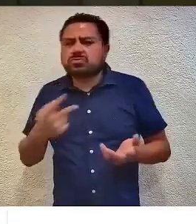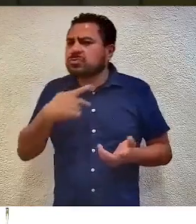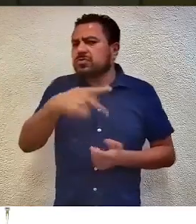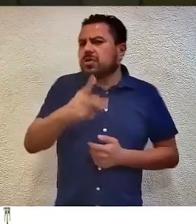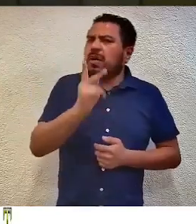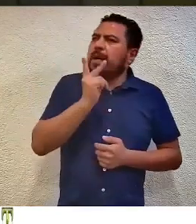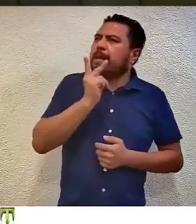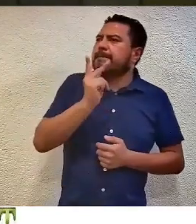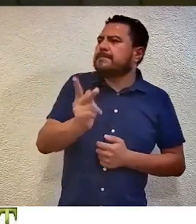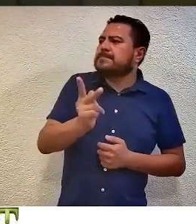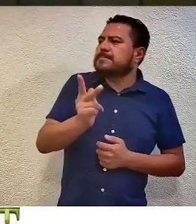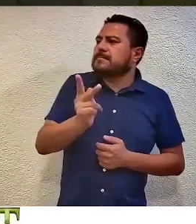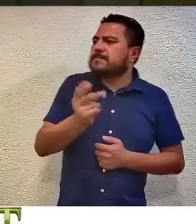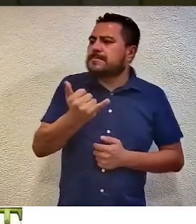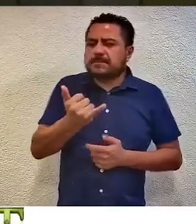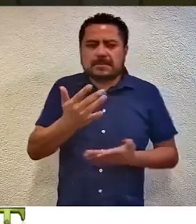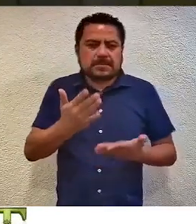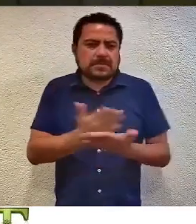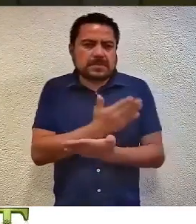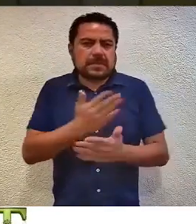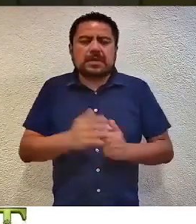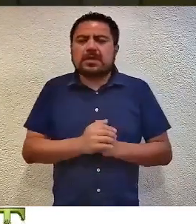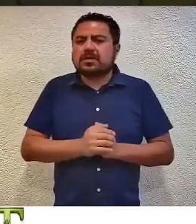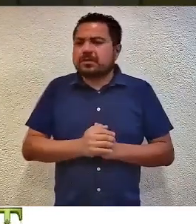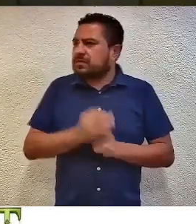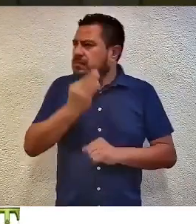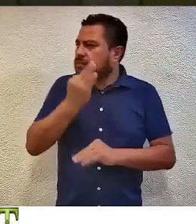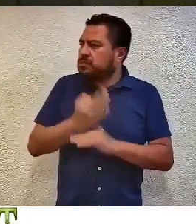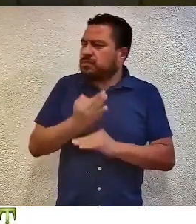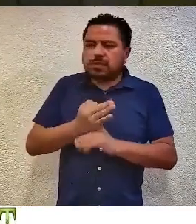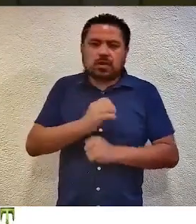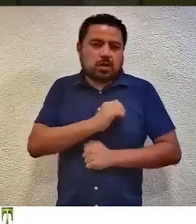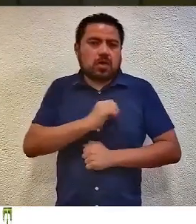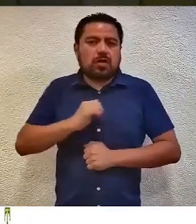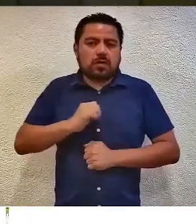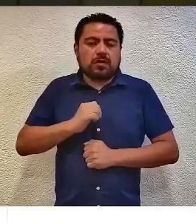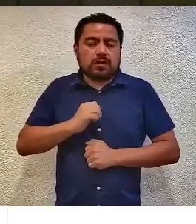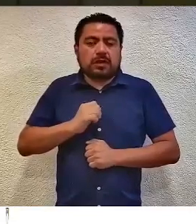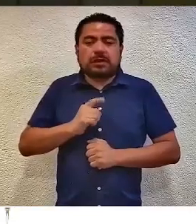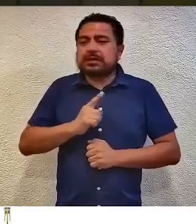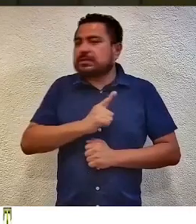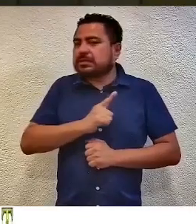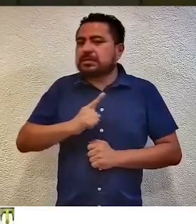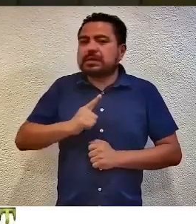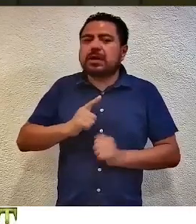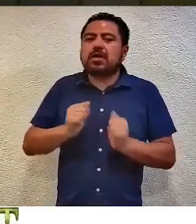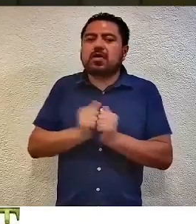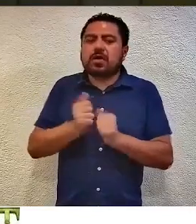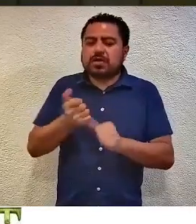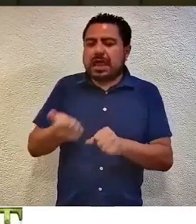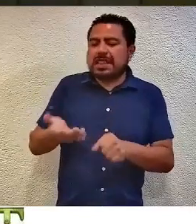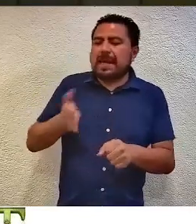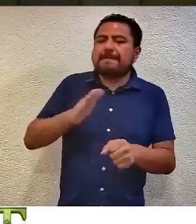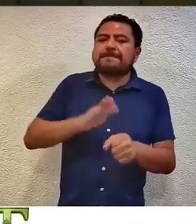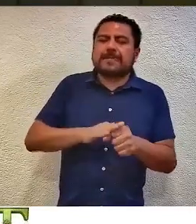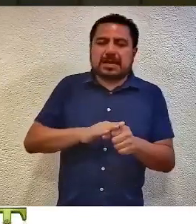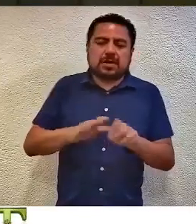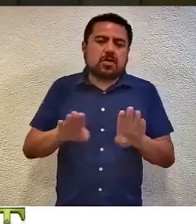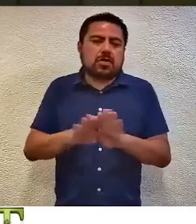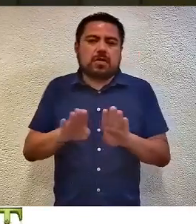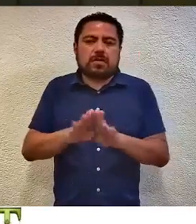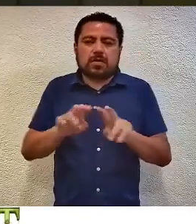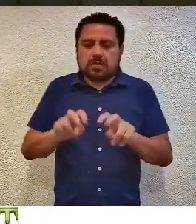palabras y estamos obligados a tratarlo por la vía administrativa como